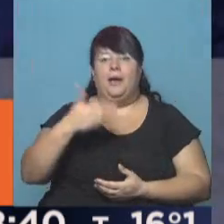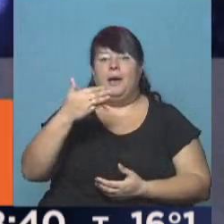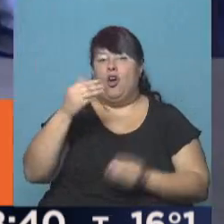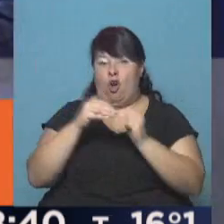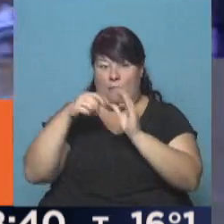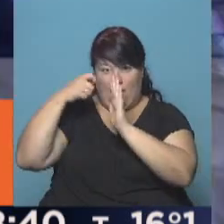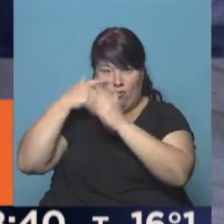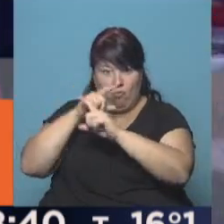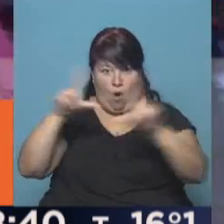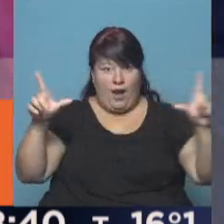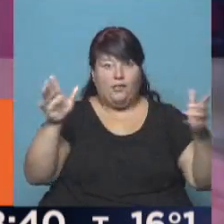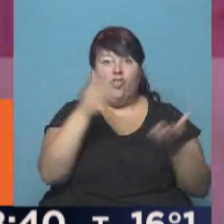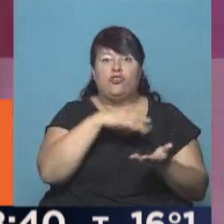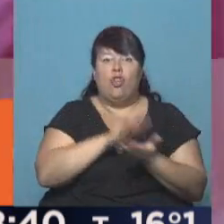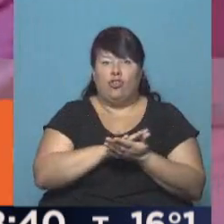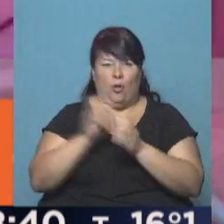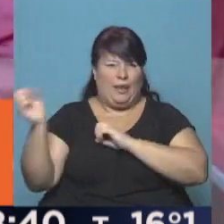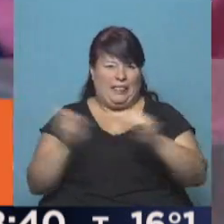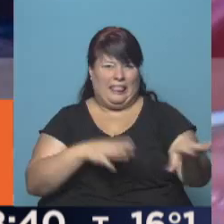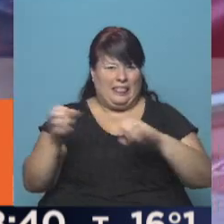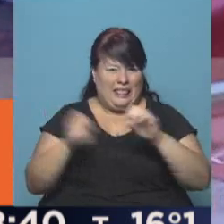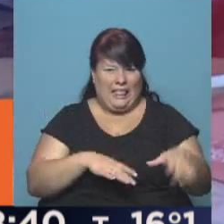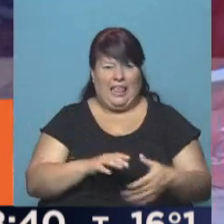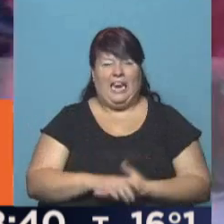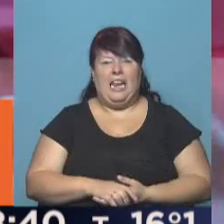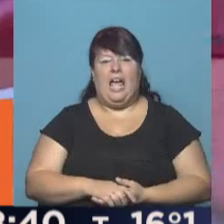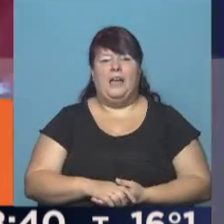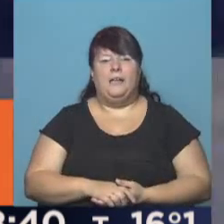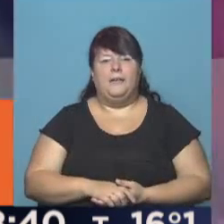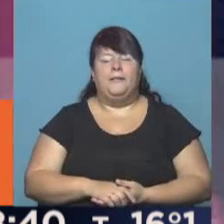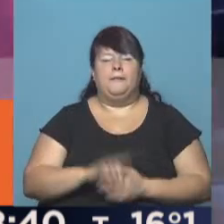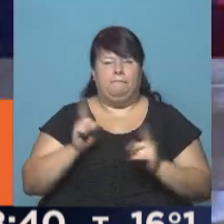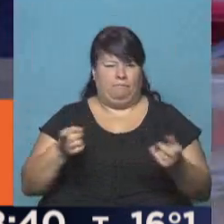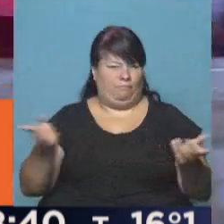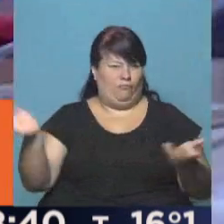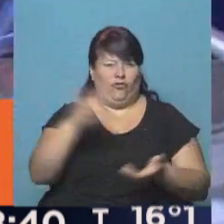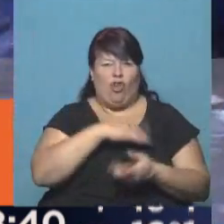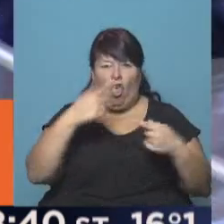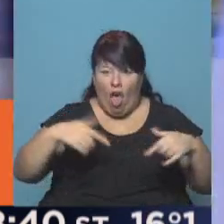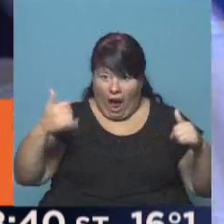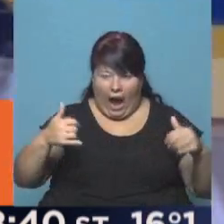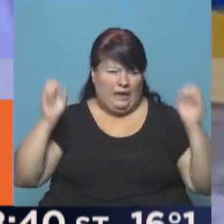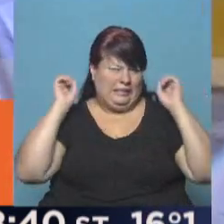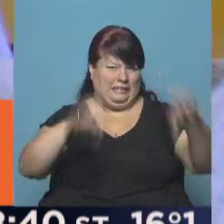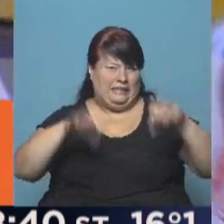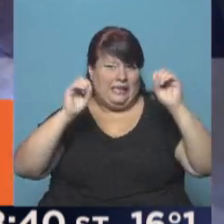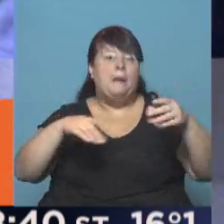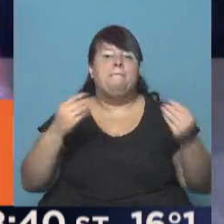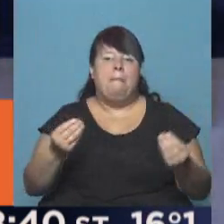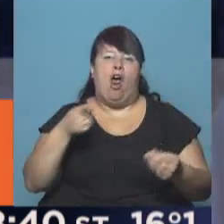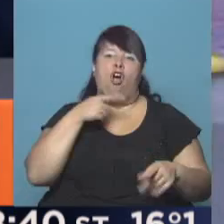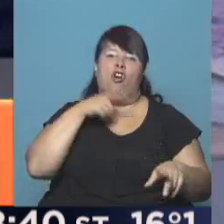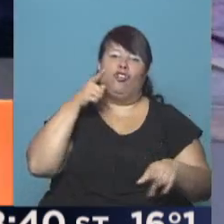enfocando todo lo que se ha arrojado han han arrojado todo lo que han tenido a mano justamente para